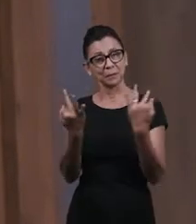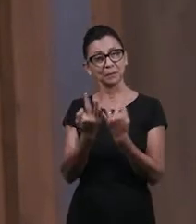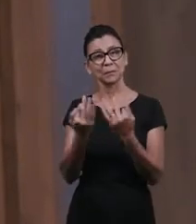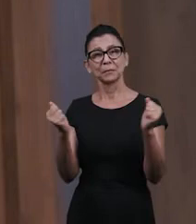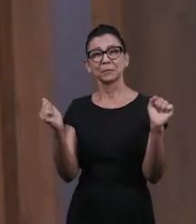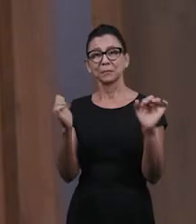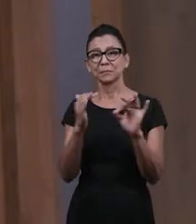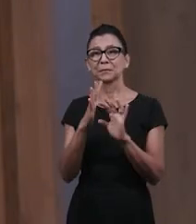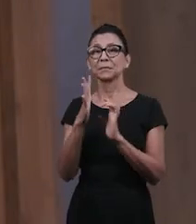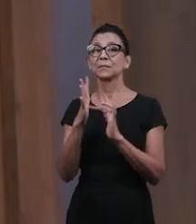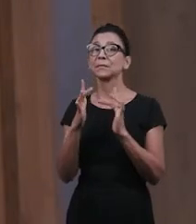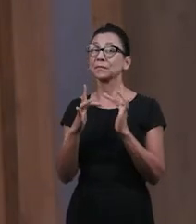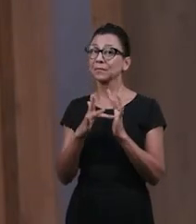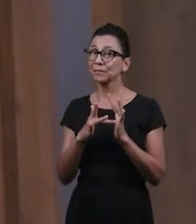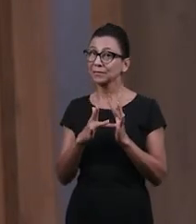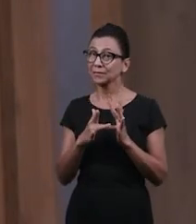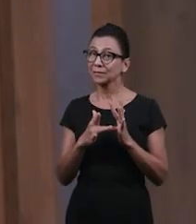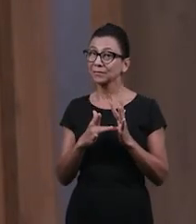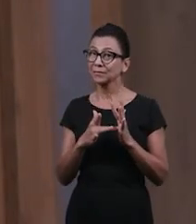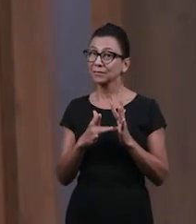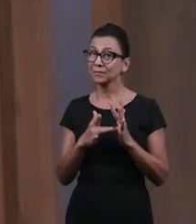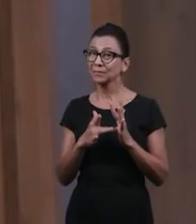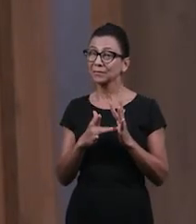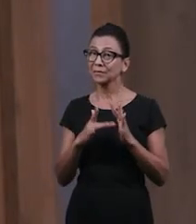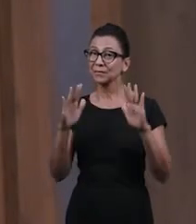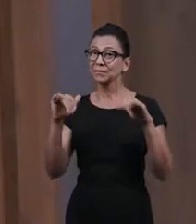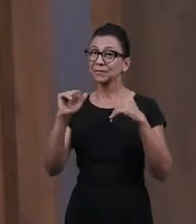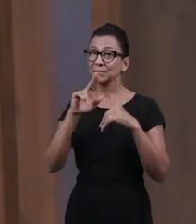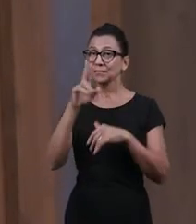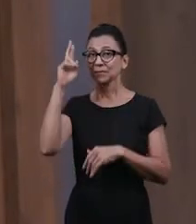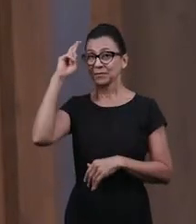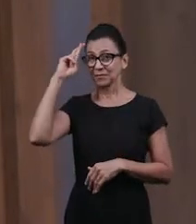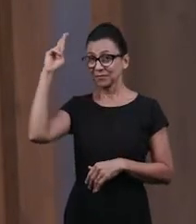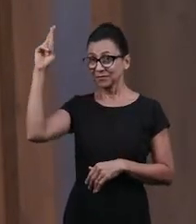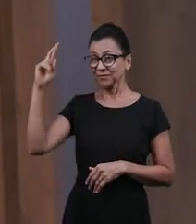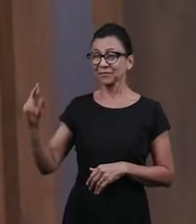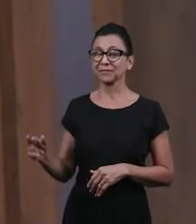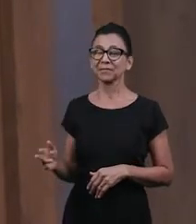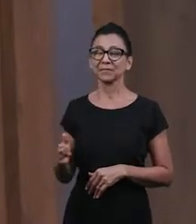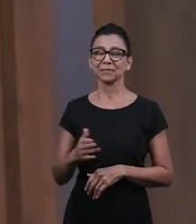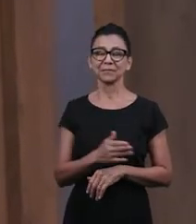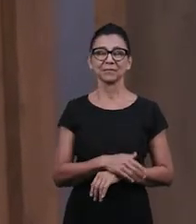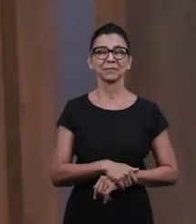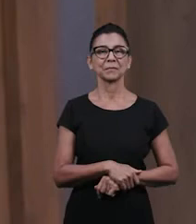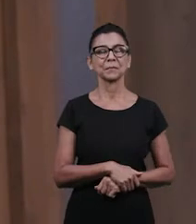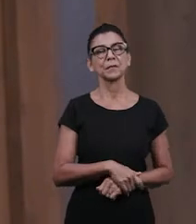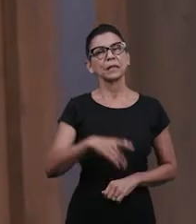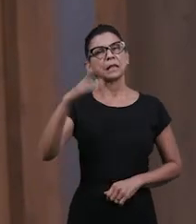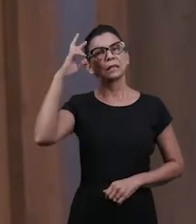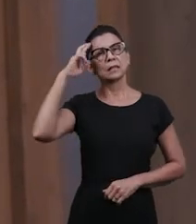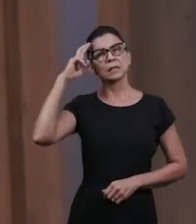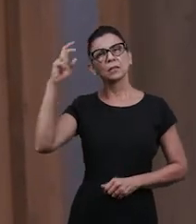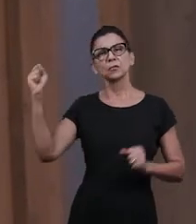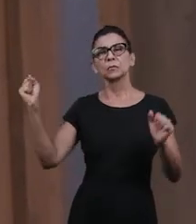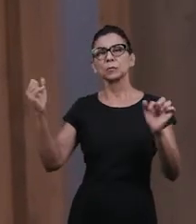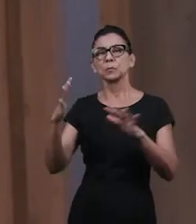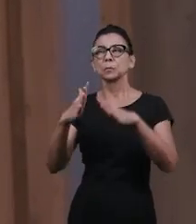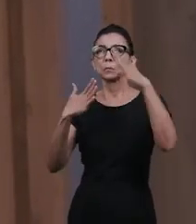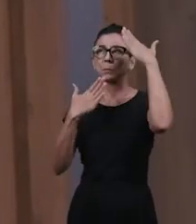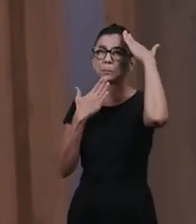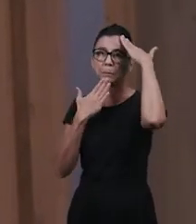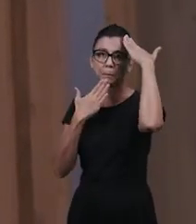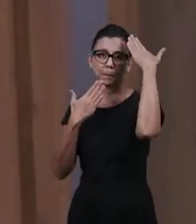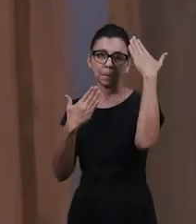tus familiares. Gloria a Jesús, por eso vamos a glorificar el nombre del Señor por esta clase. Señor, te glorificamos,